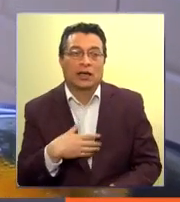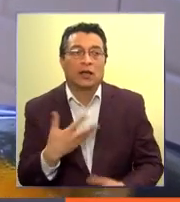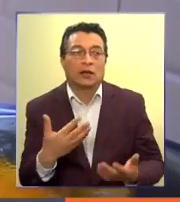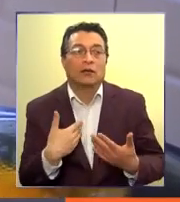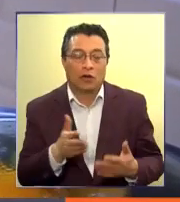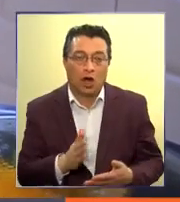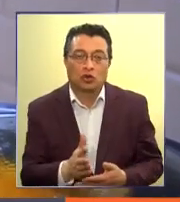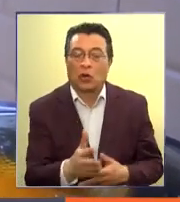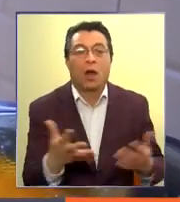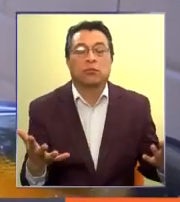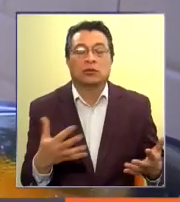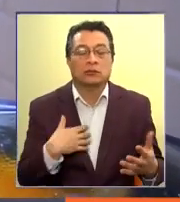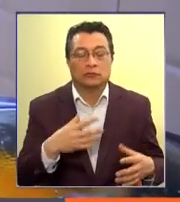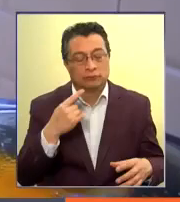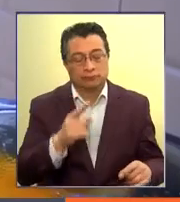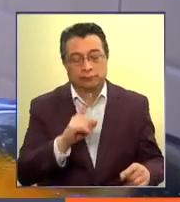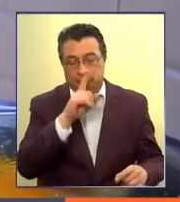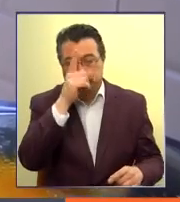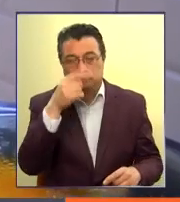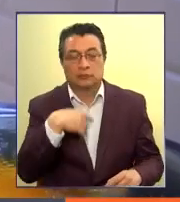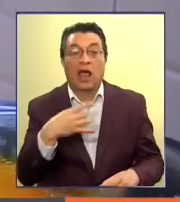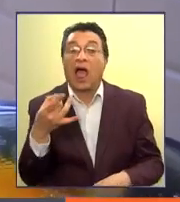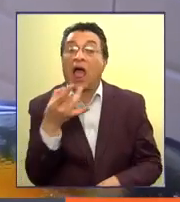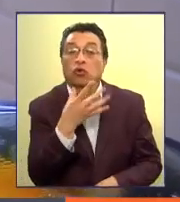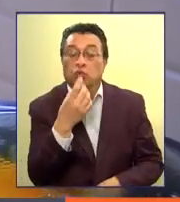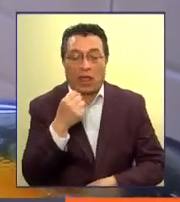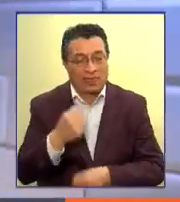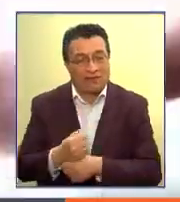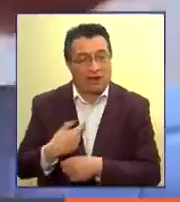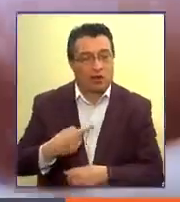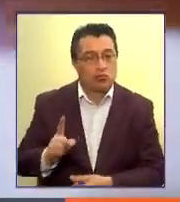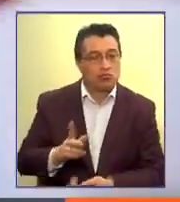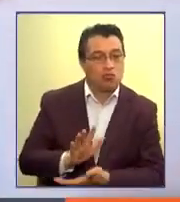continuar con eso porque no es parte de los ingredientes que nosotros utilizamos.